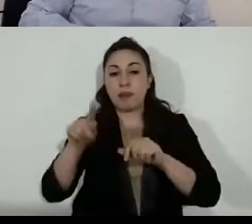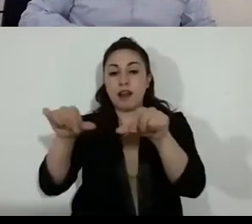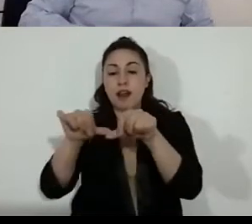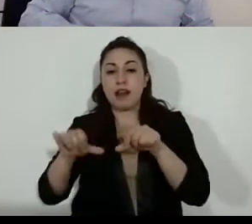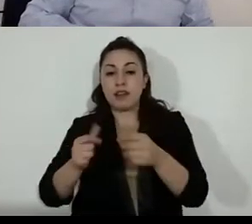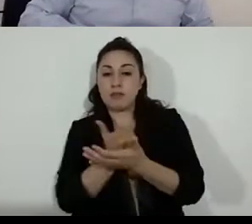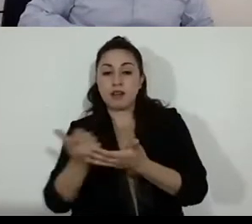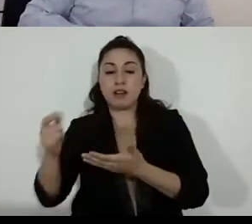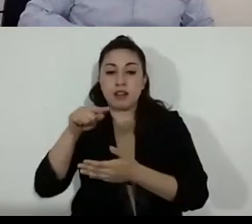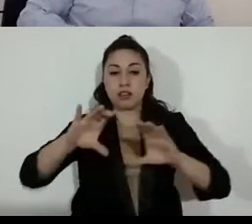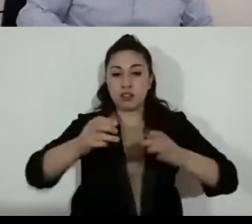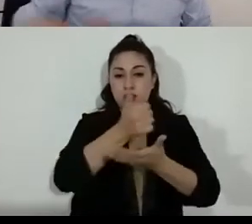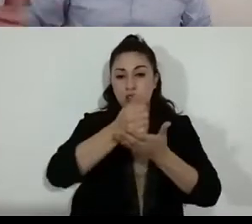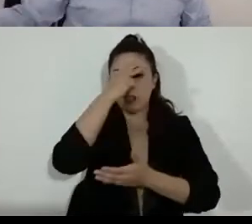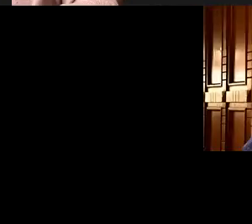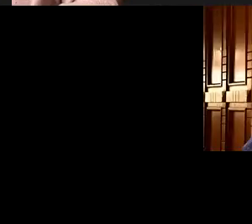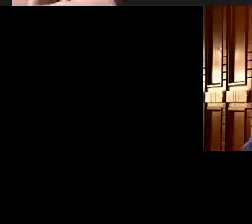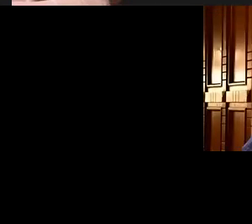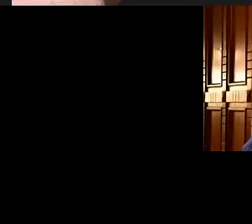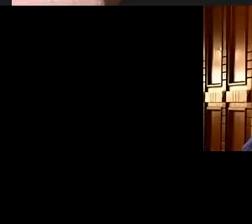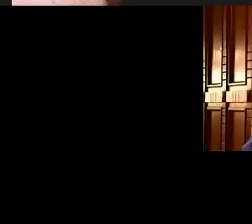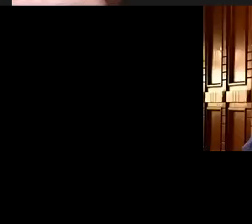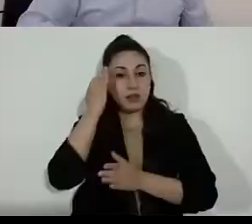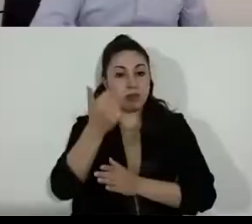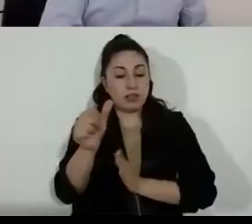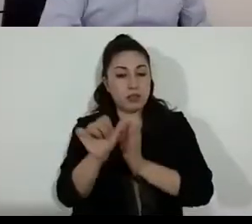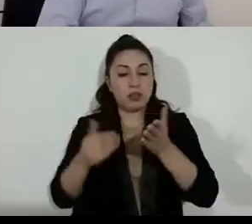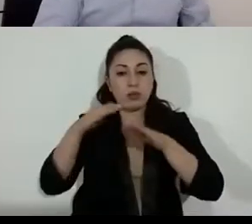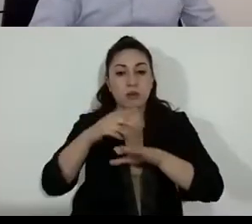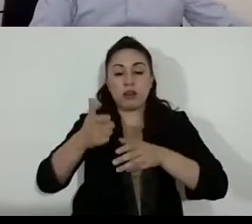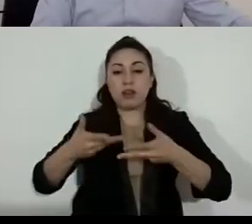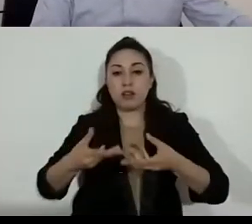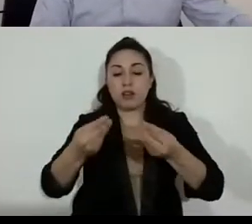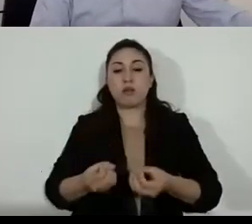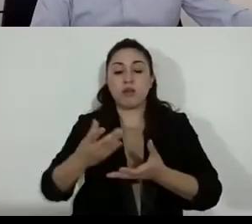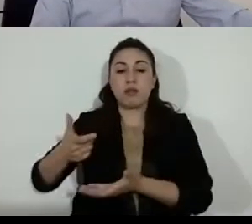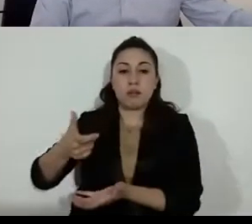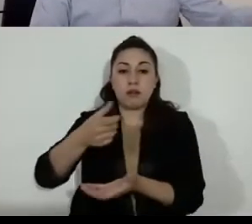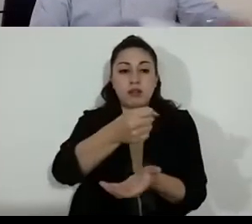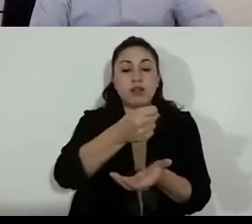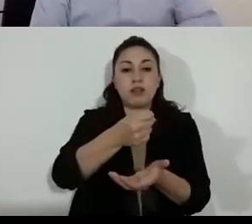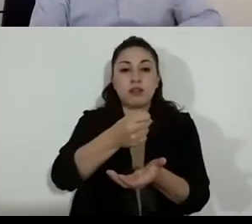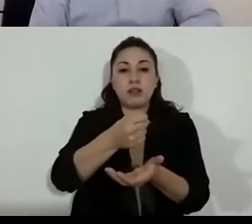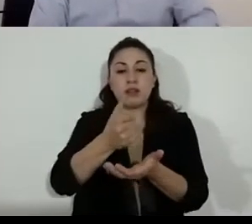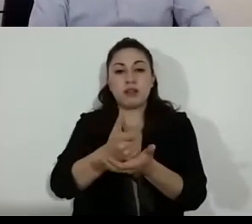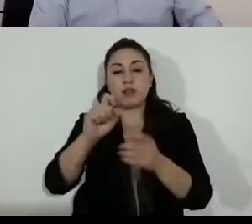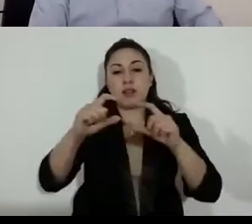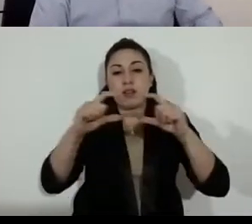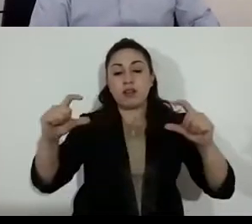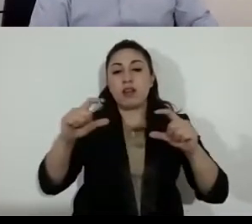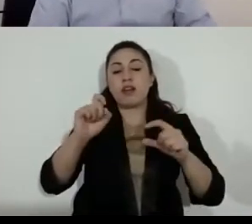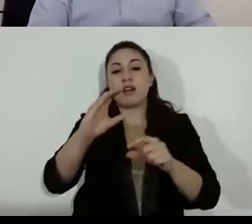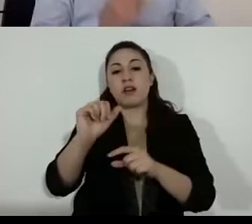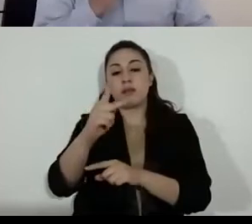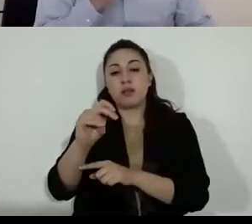de México por el cual remiten el informe mensual sobre el ejercicio y la suficiencia presupuestal en la partida 3831 Congresos